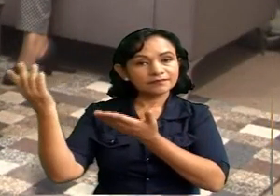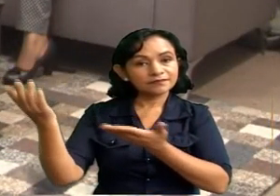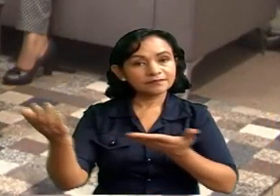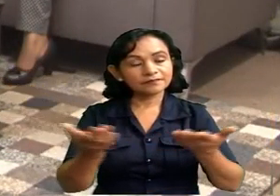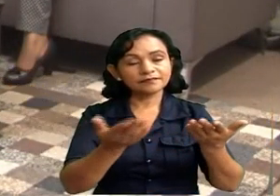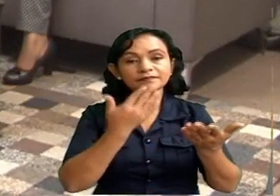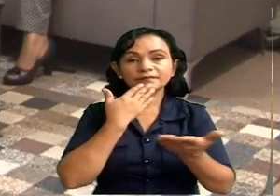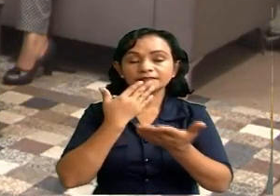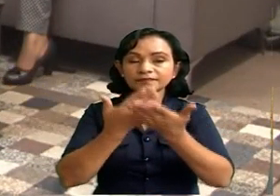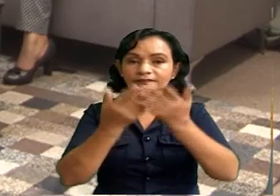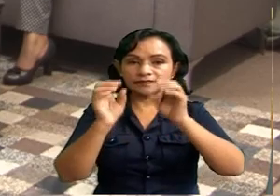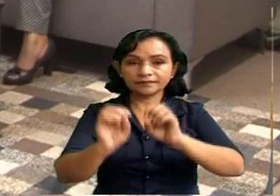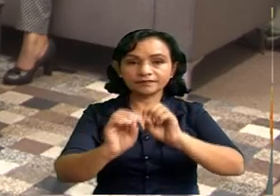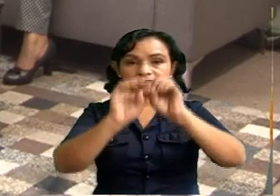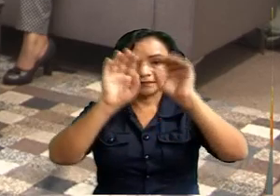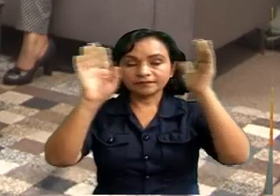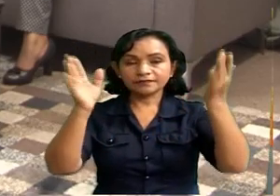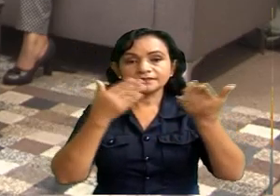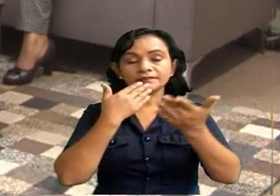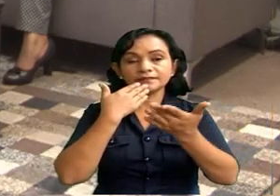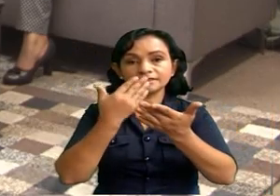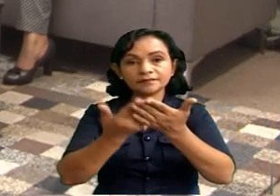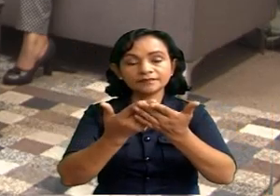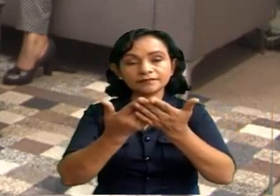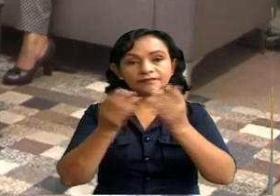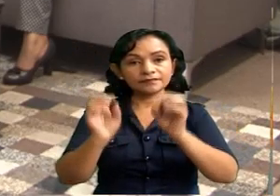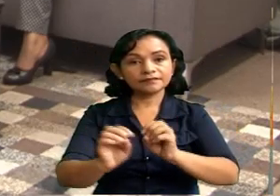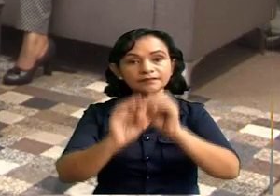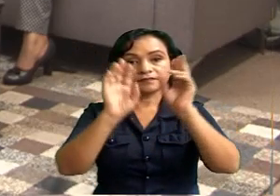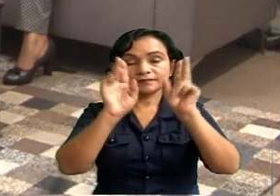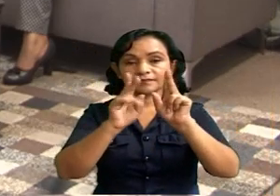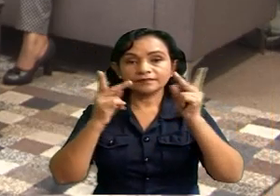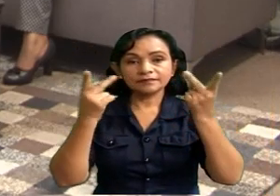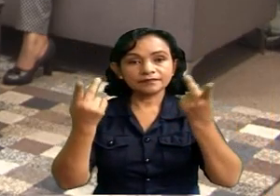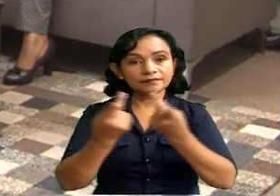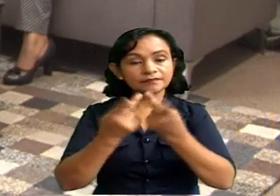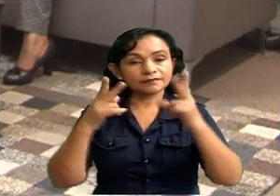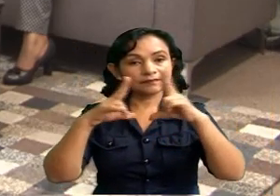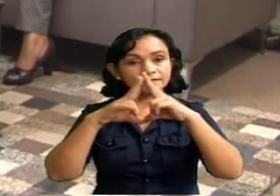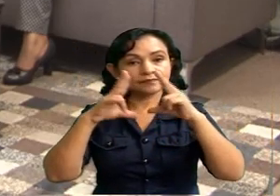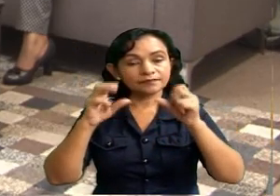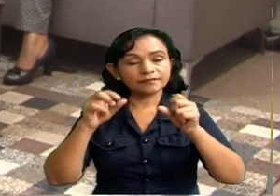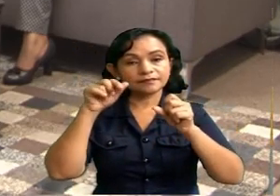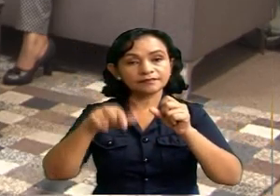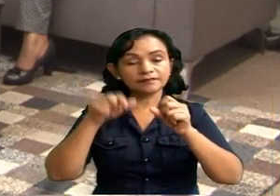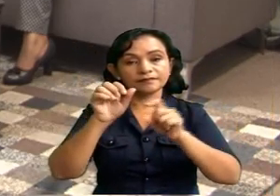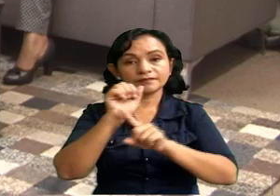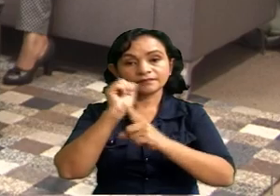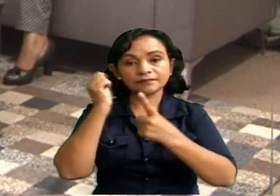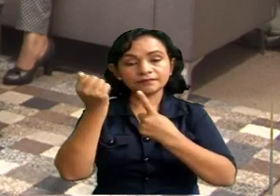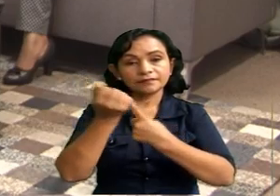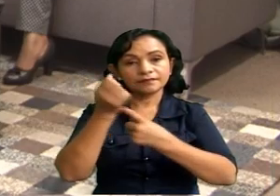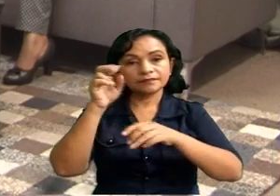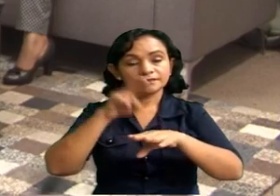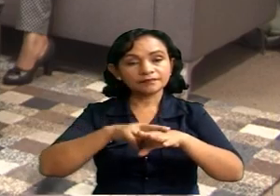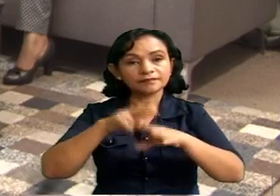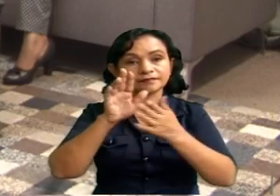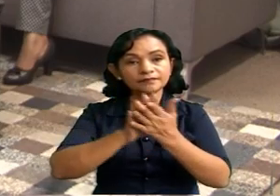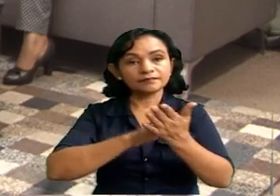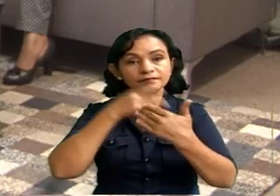días, Elmer. Buenos días a nuestro querido pueblo que está compartiendo con nosotros este programa desde el Parlamento. En un tema que nos une,